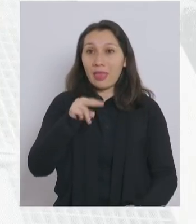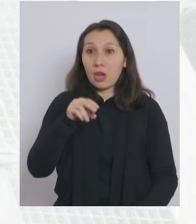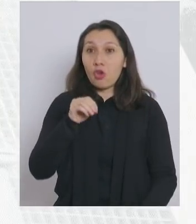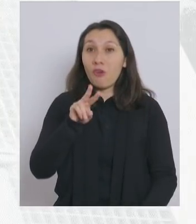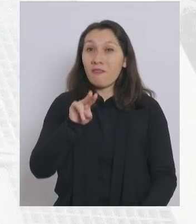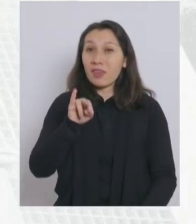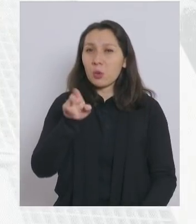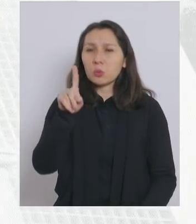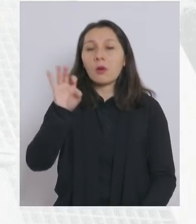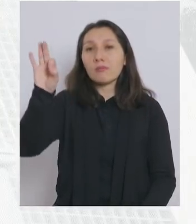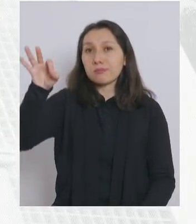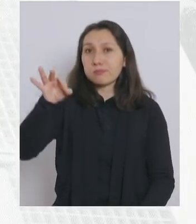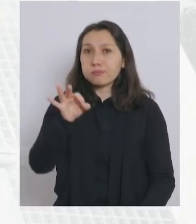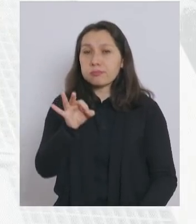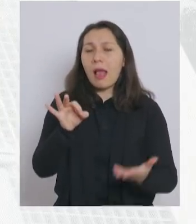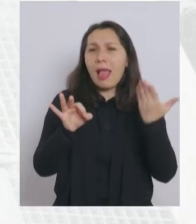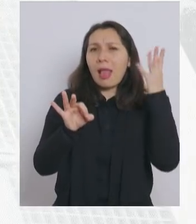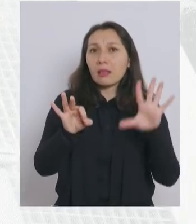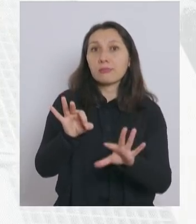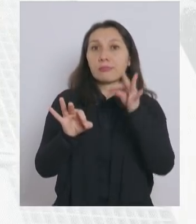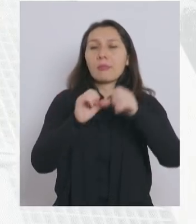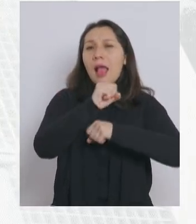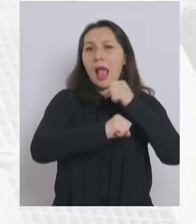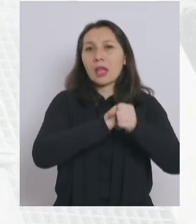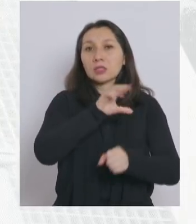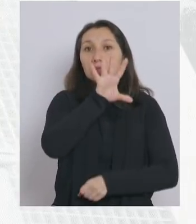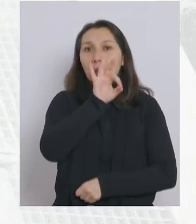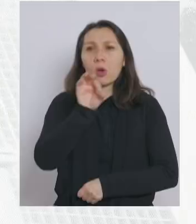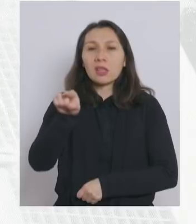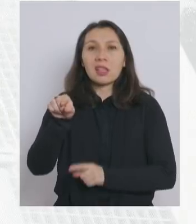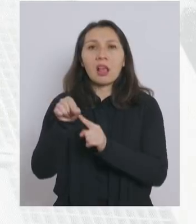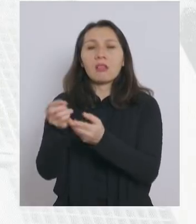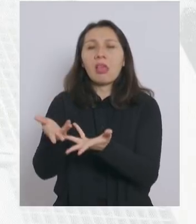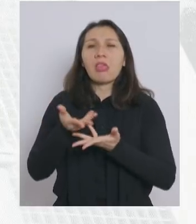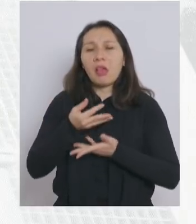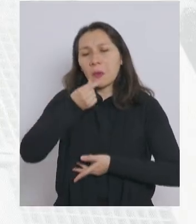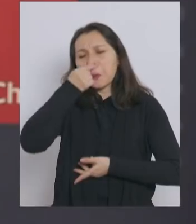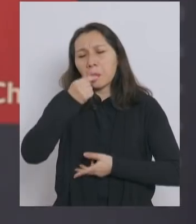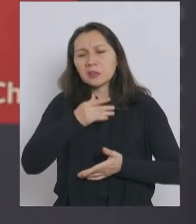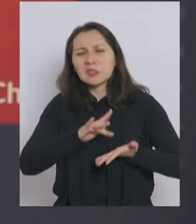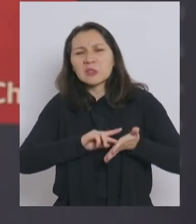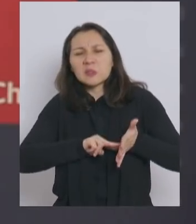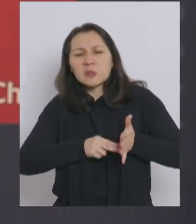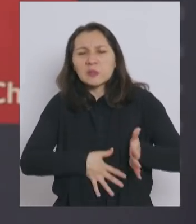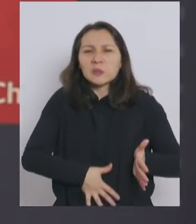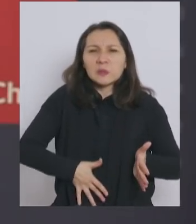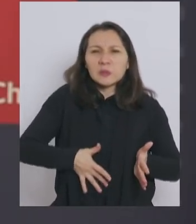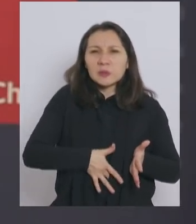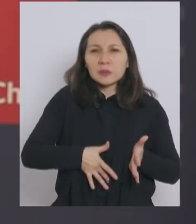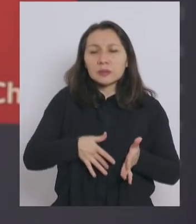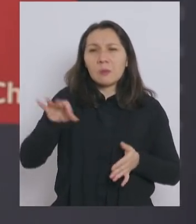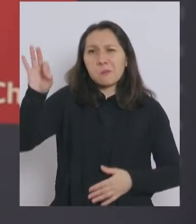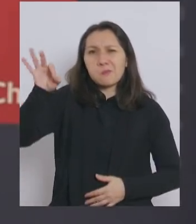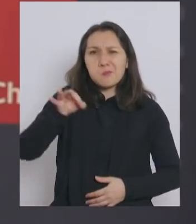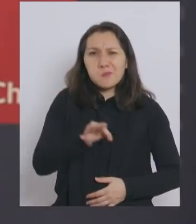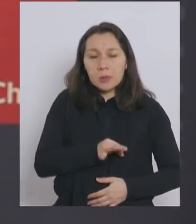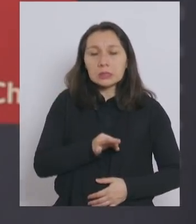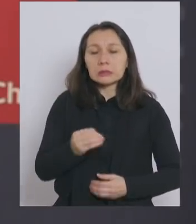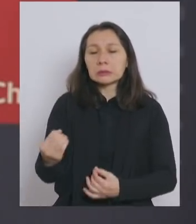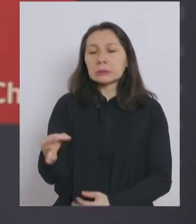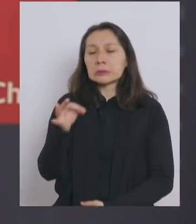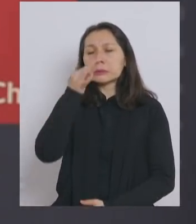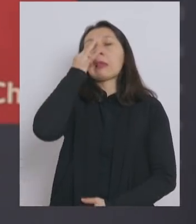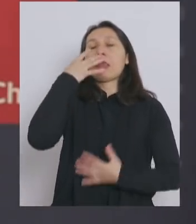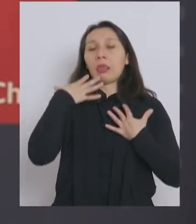la palabra, son virus que fueron descubiertos en los años 50 que causaban resfrío común, malestar estomacal. Entonces los científicos empezaron